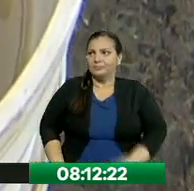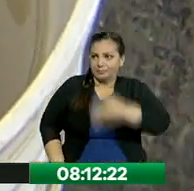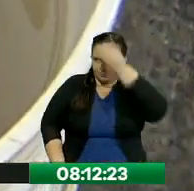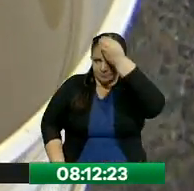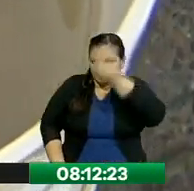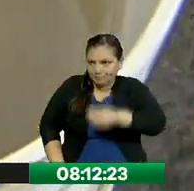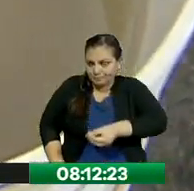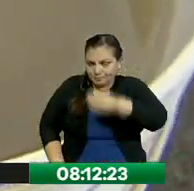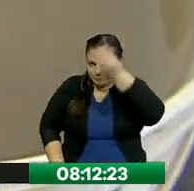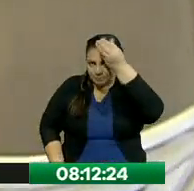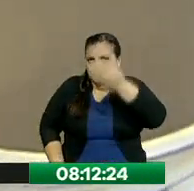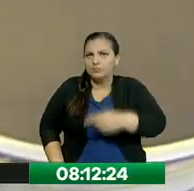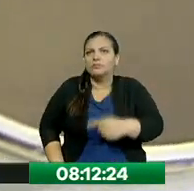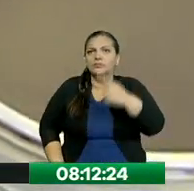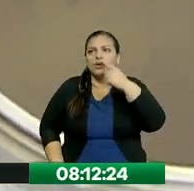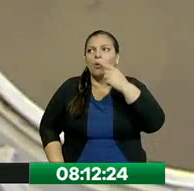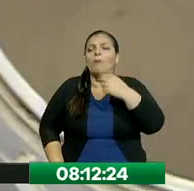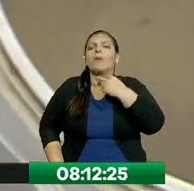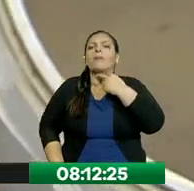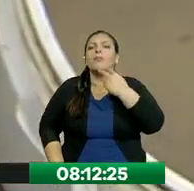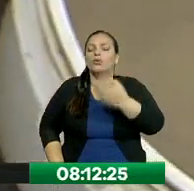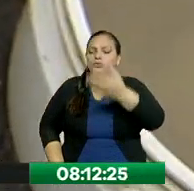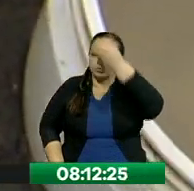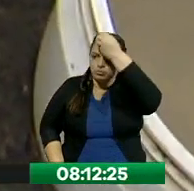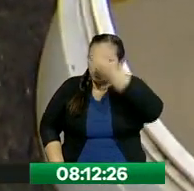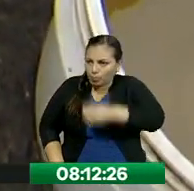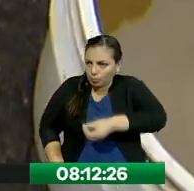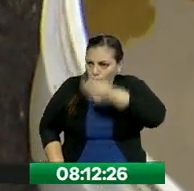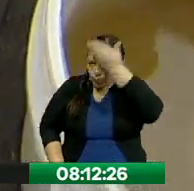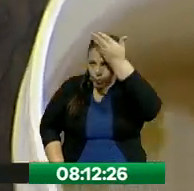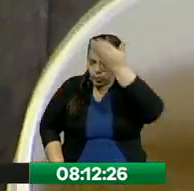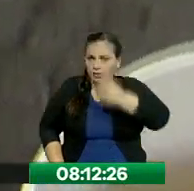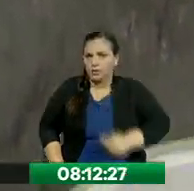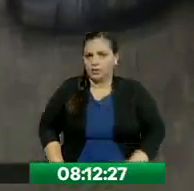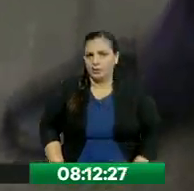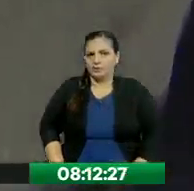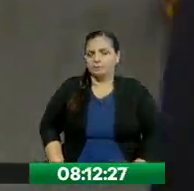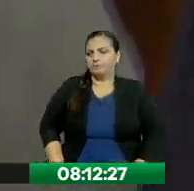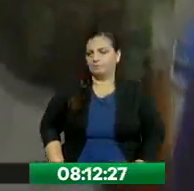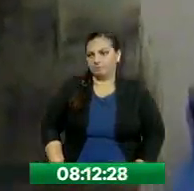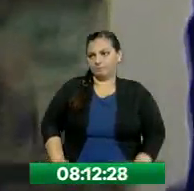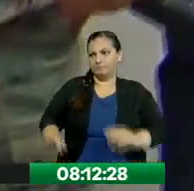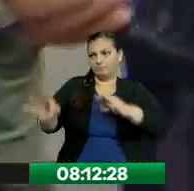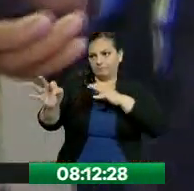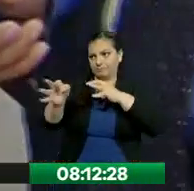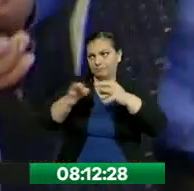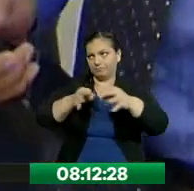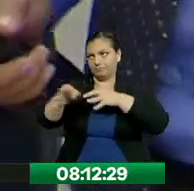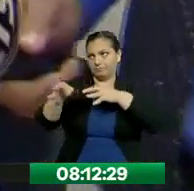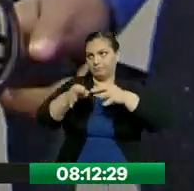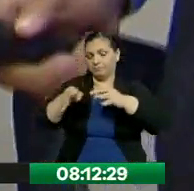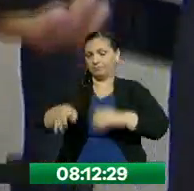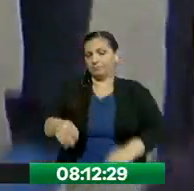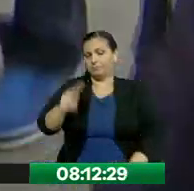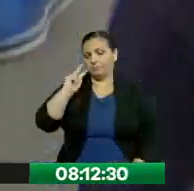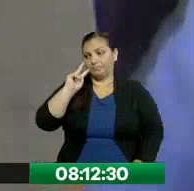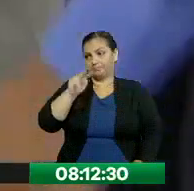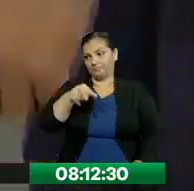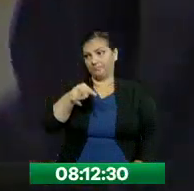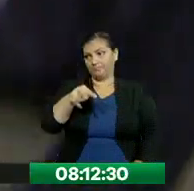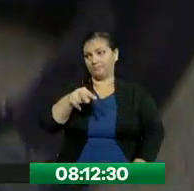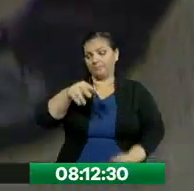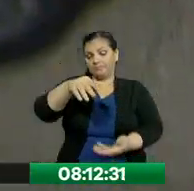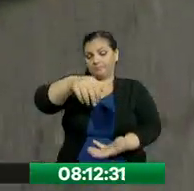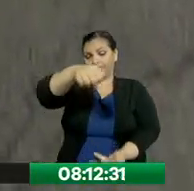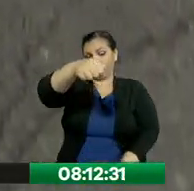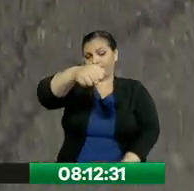días. Somos moradores del cantón Durán, Ciudadela El Dorado. Señores, esta agua es que proveen